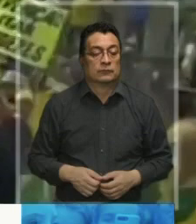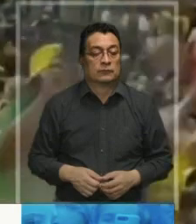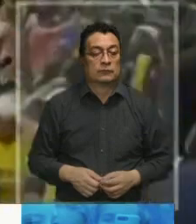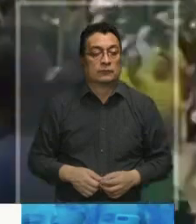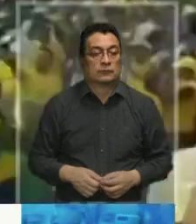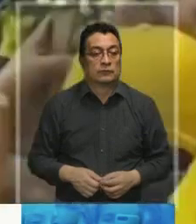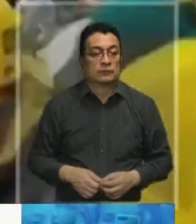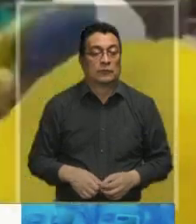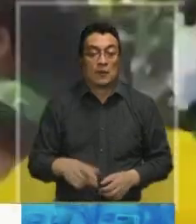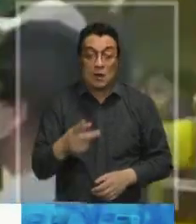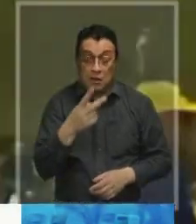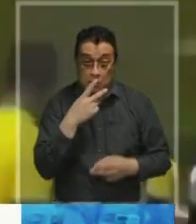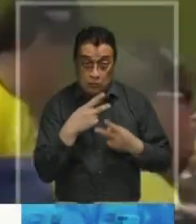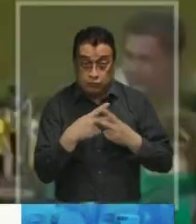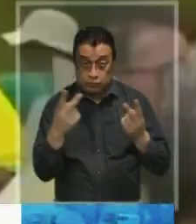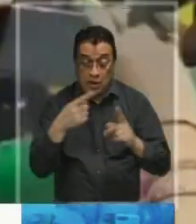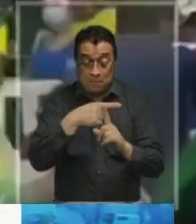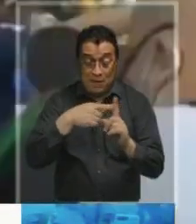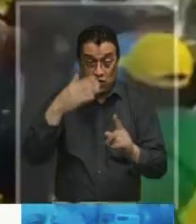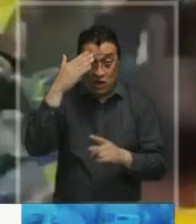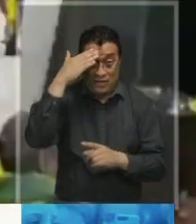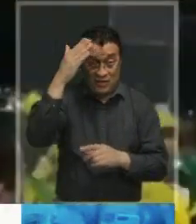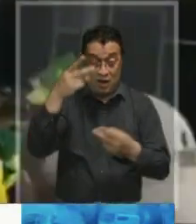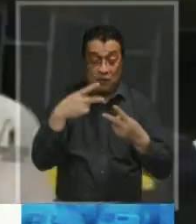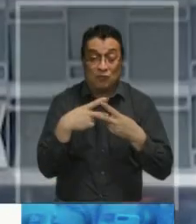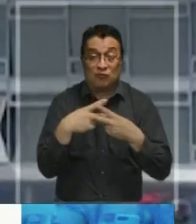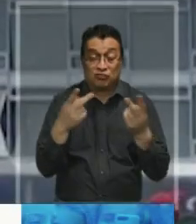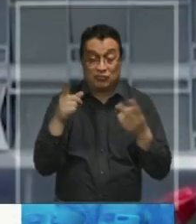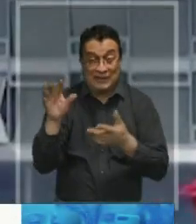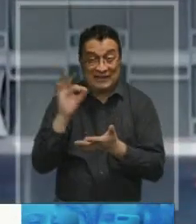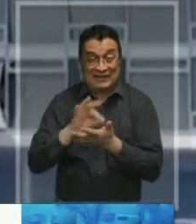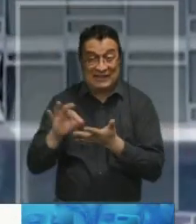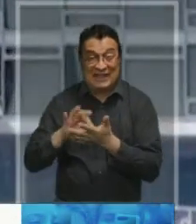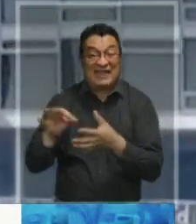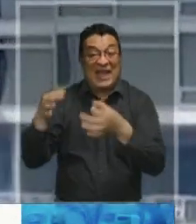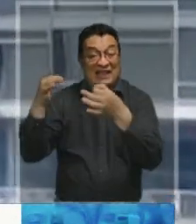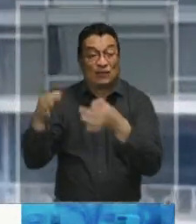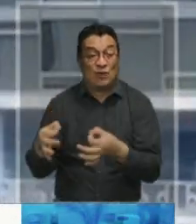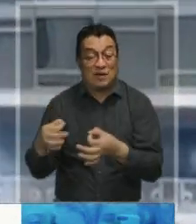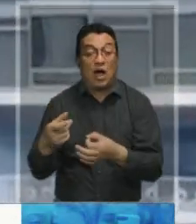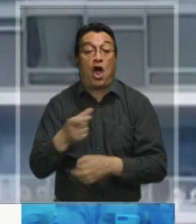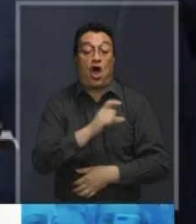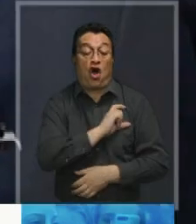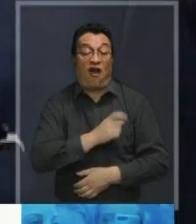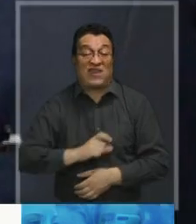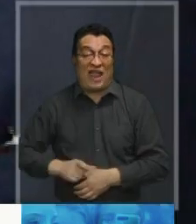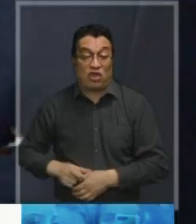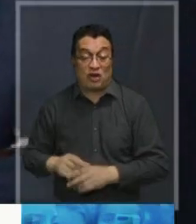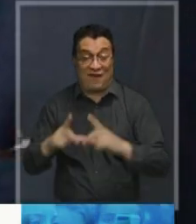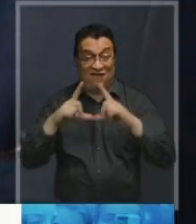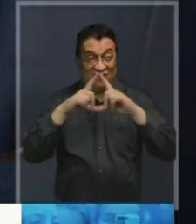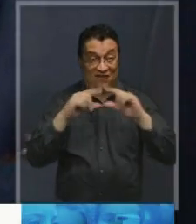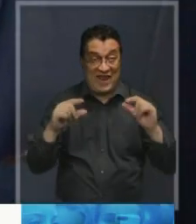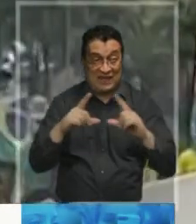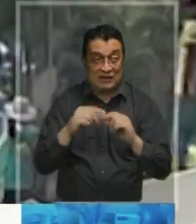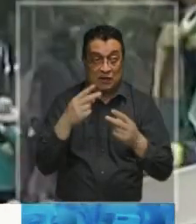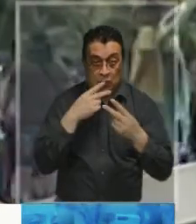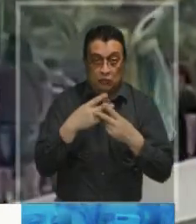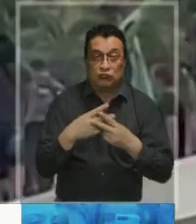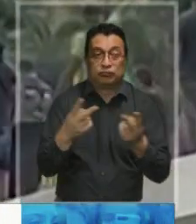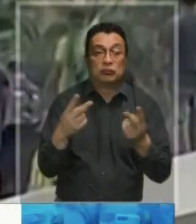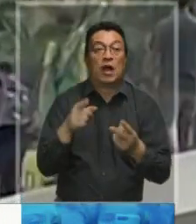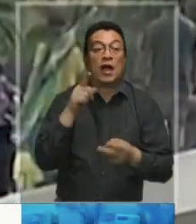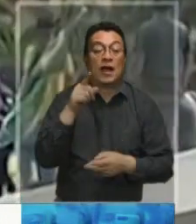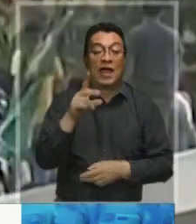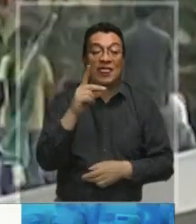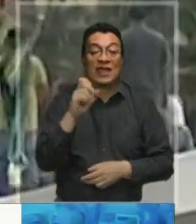Era el reporte que al mediodía le hacía el número 2 de la Secretaría de Seguridad al gobernador de Brasilia, Ivanez Rocha. Fernando